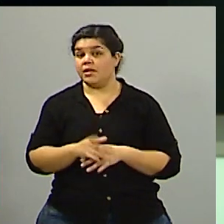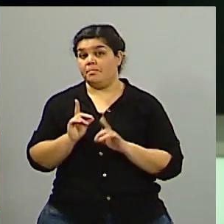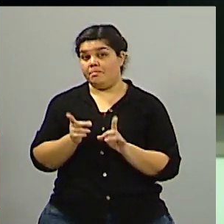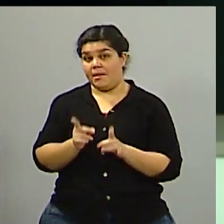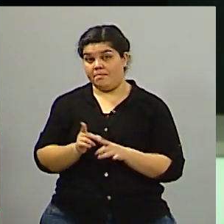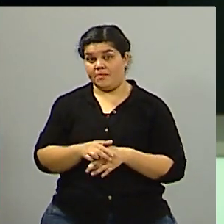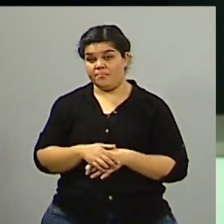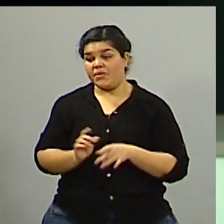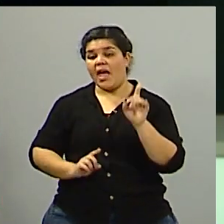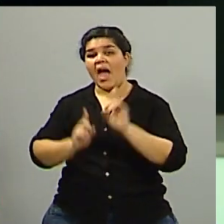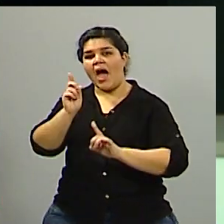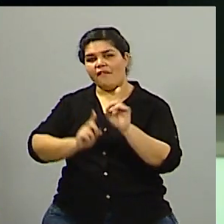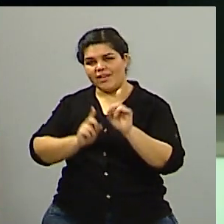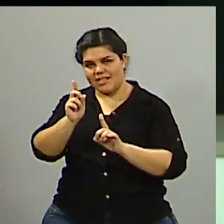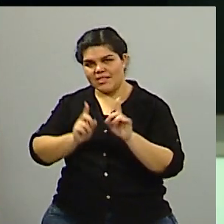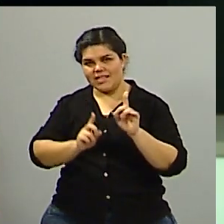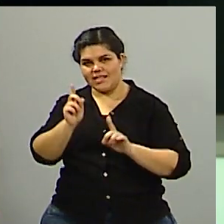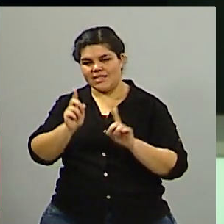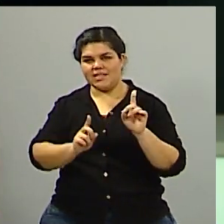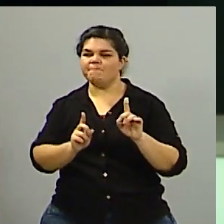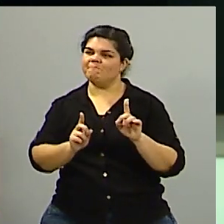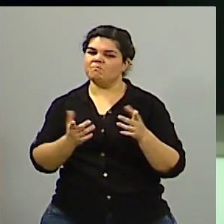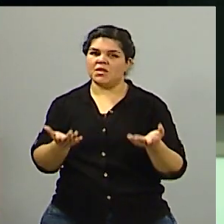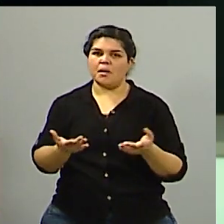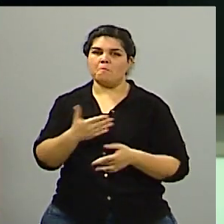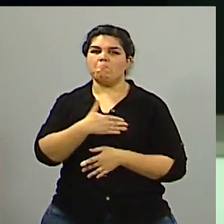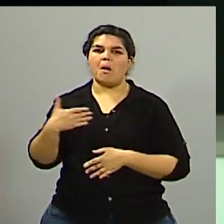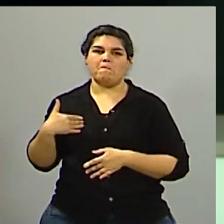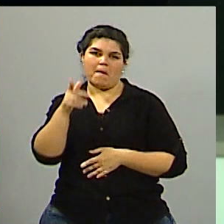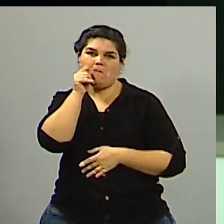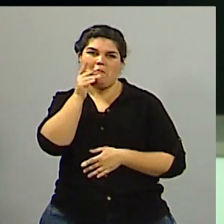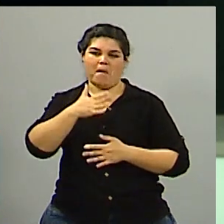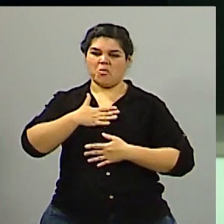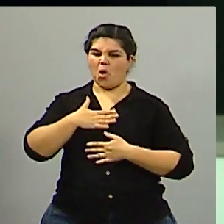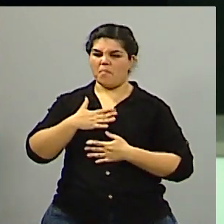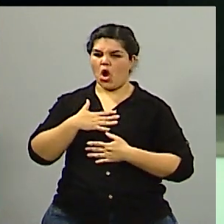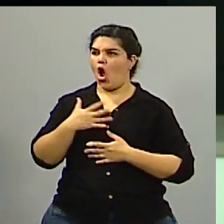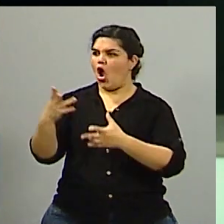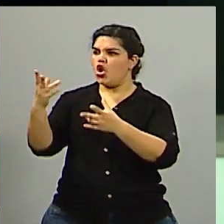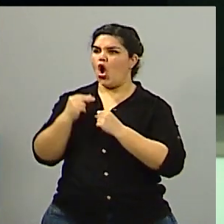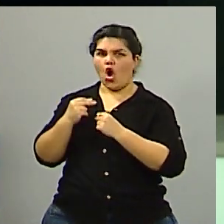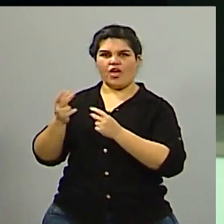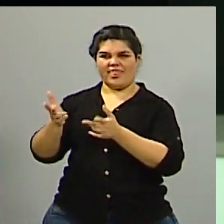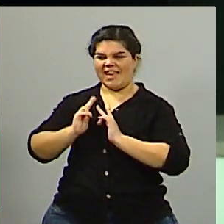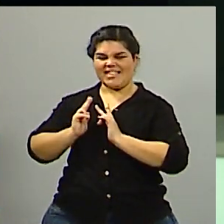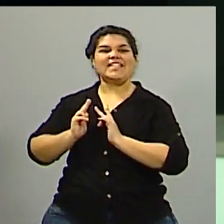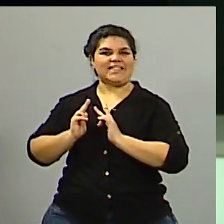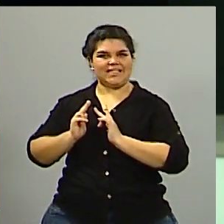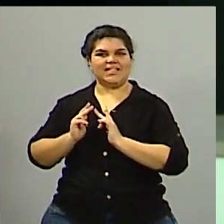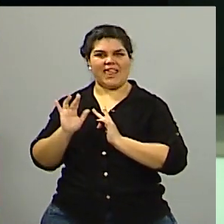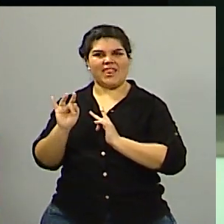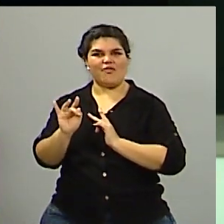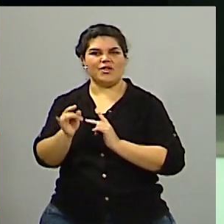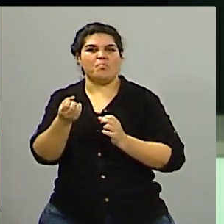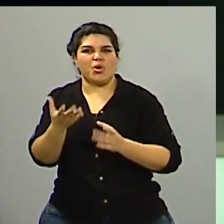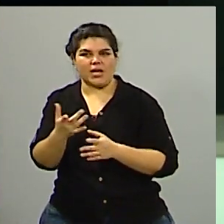les resulta difícil muchas veces a nuestros padres, a nuestras madres, negarnos, digamos, Claro. decirnos que no, porque saben que nos